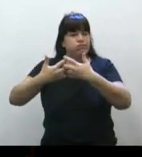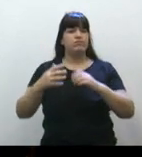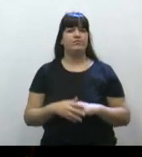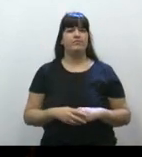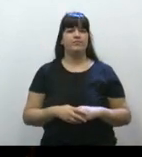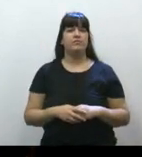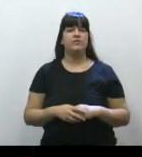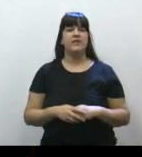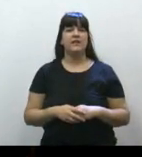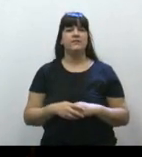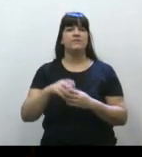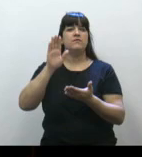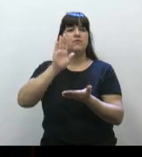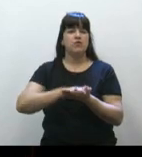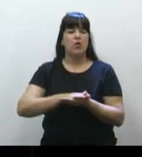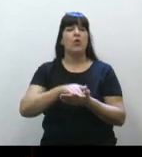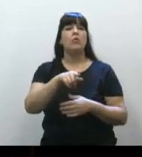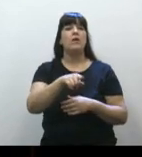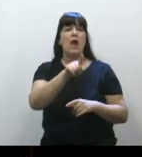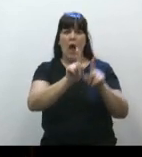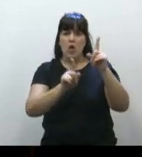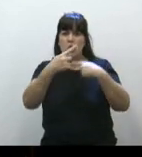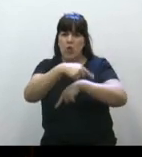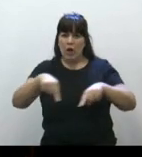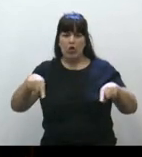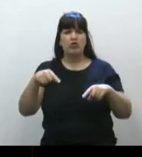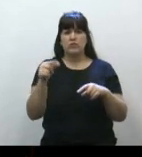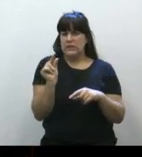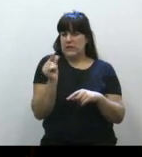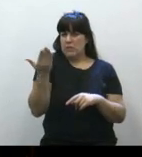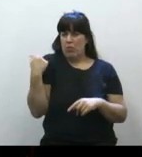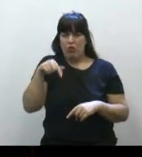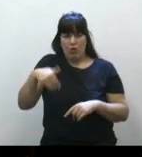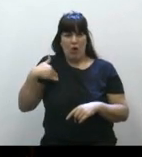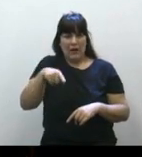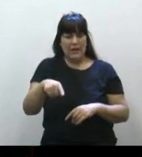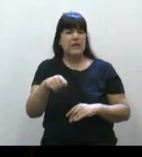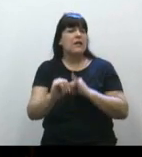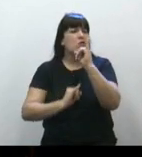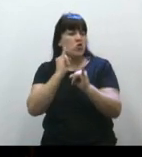sobre algunos acontecimientos de la vida reciente de la argentina